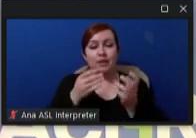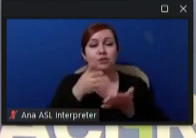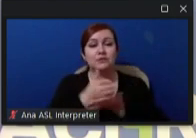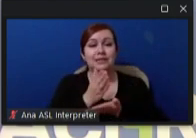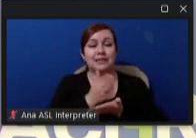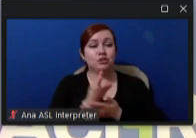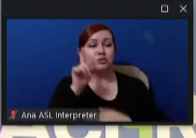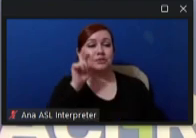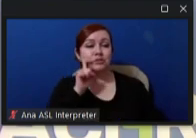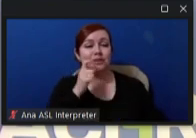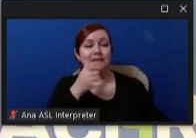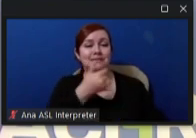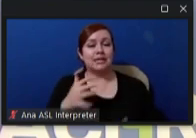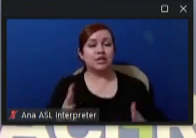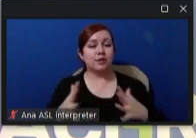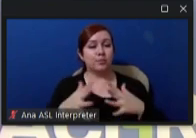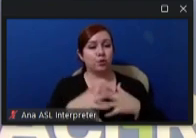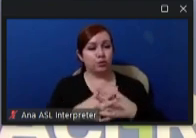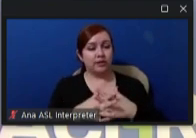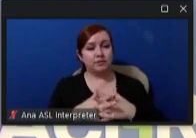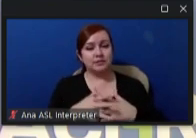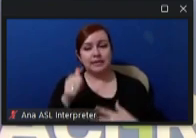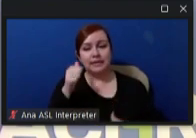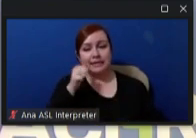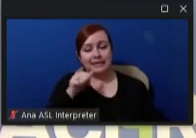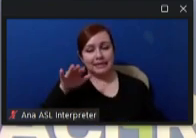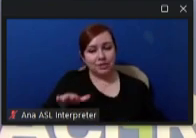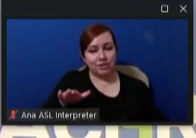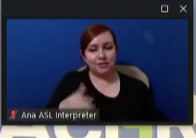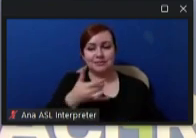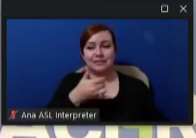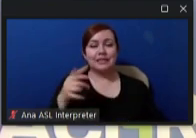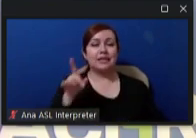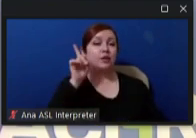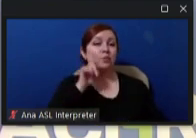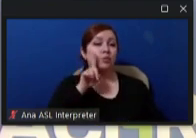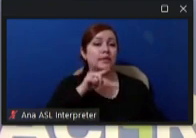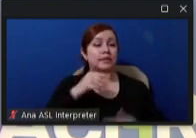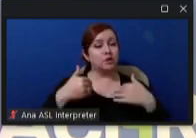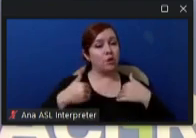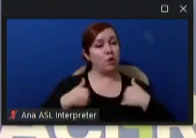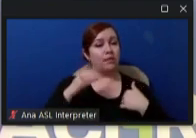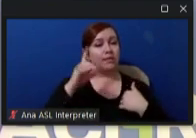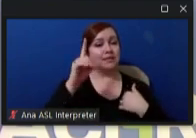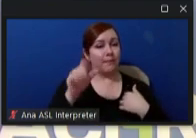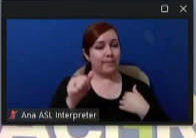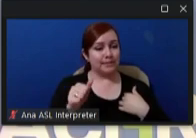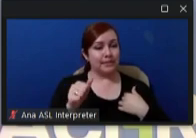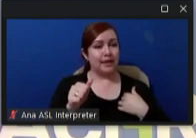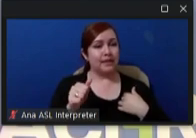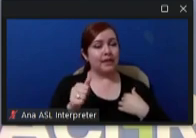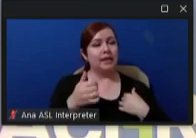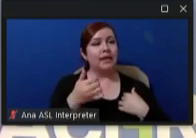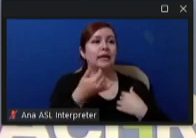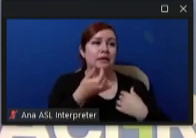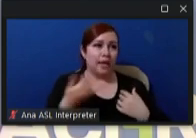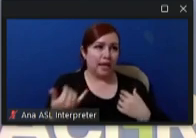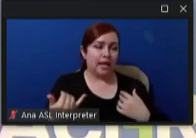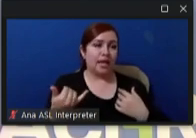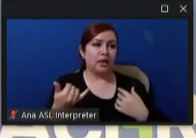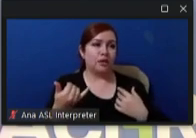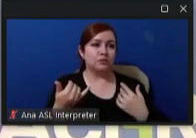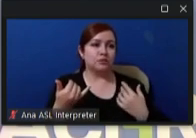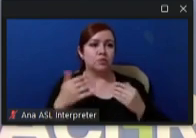y reproductivos de niñas y mujeres con discapacidad y los obstáculos o las